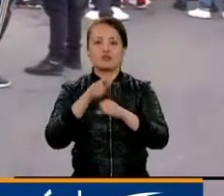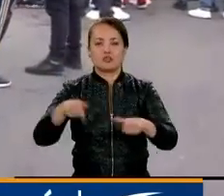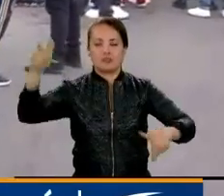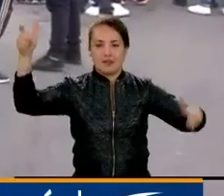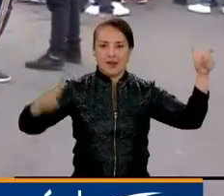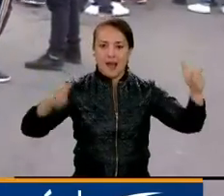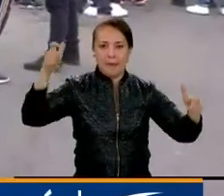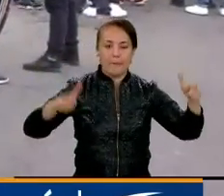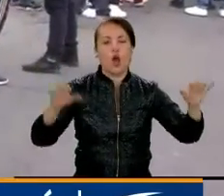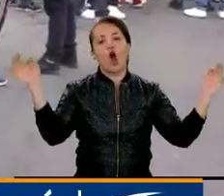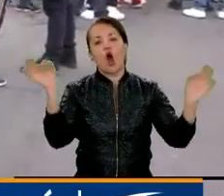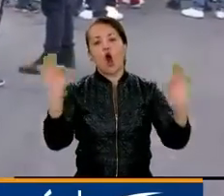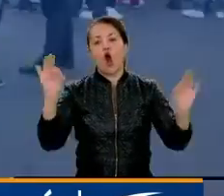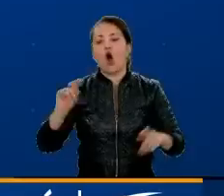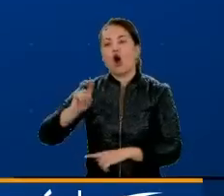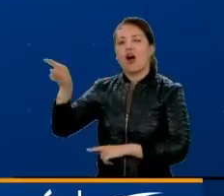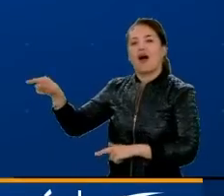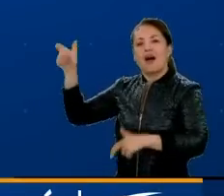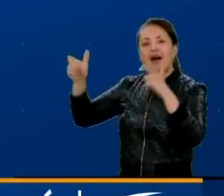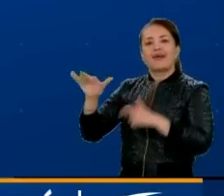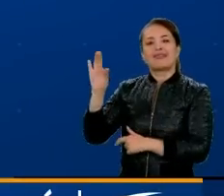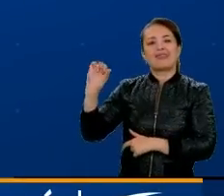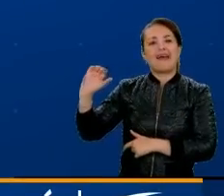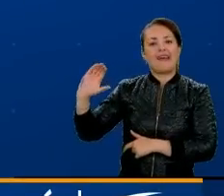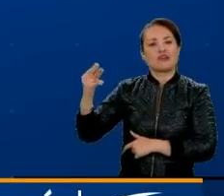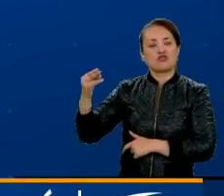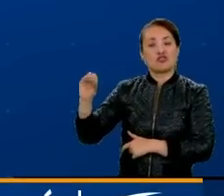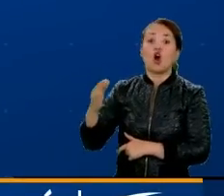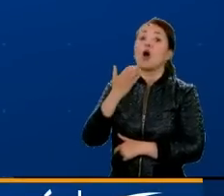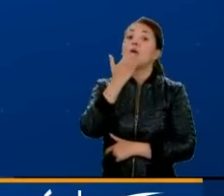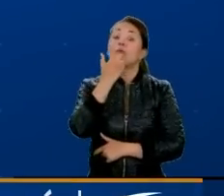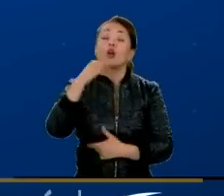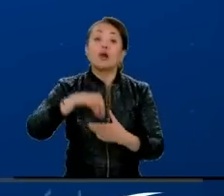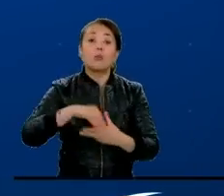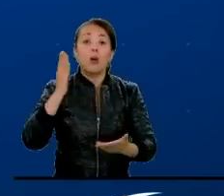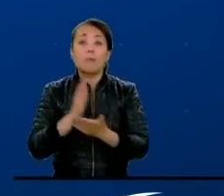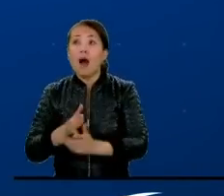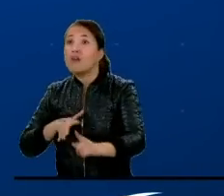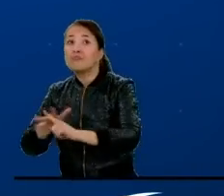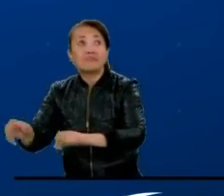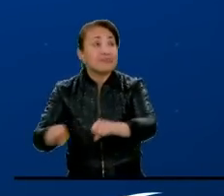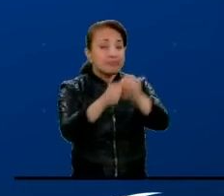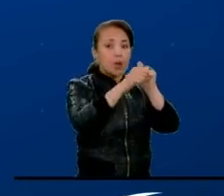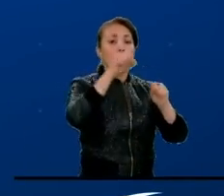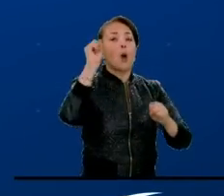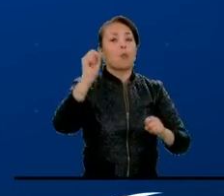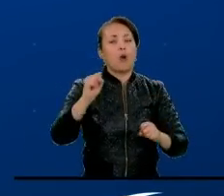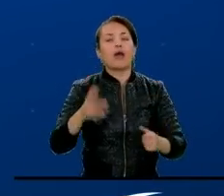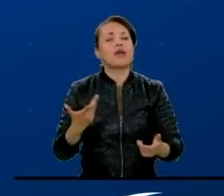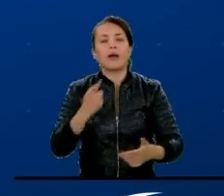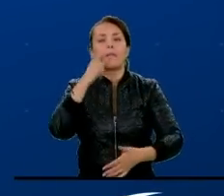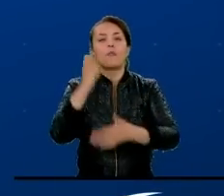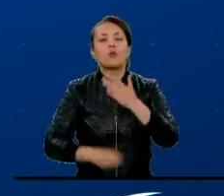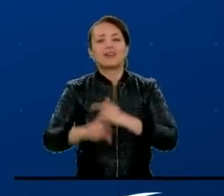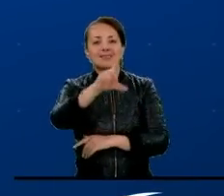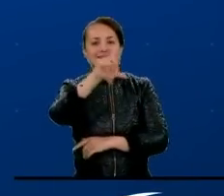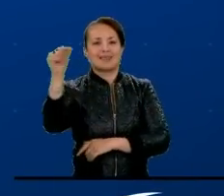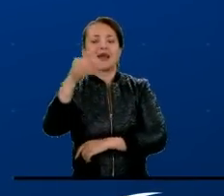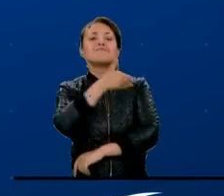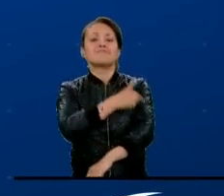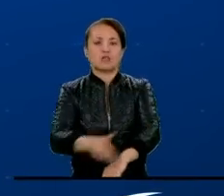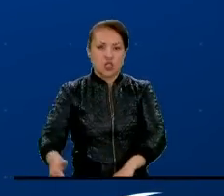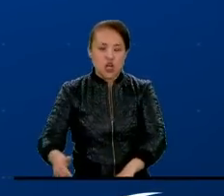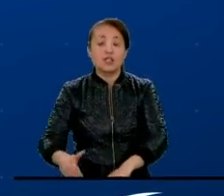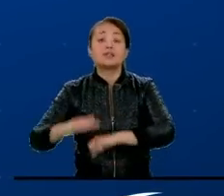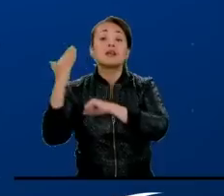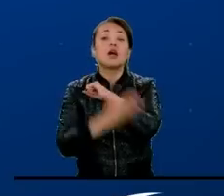Campín o al Estadio de Techo. Para el caso en que la conducta implique daños a la infraestructura deportiva, la multa podría llegar hasta los 100 millones de pesos y sanción de